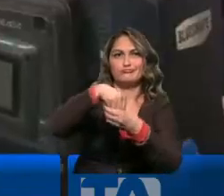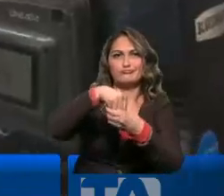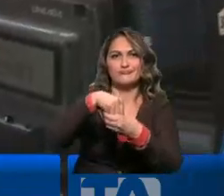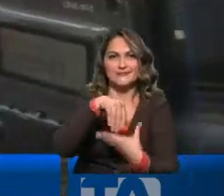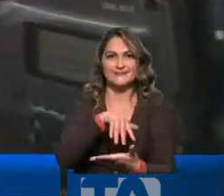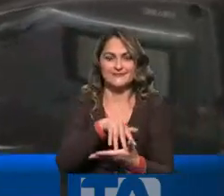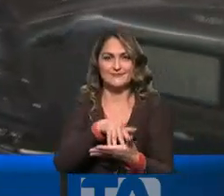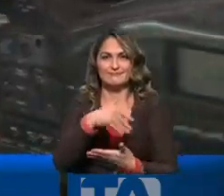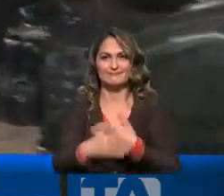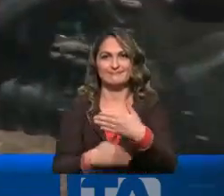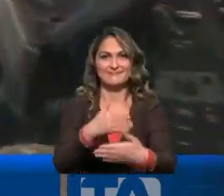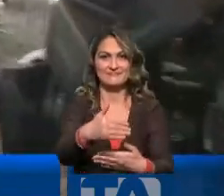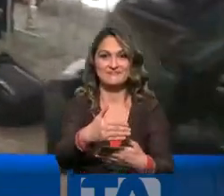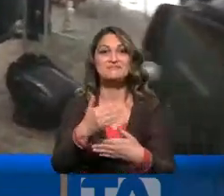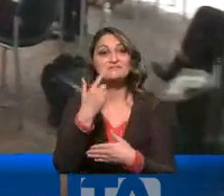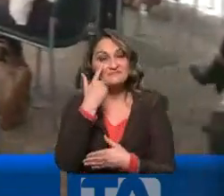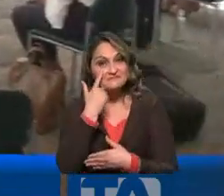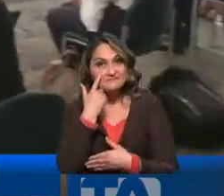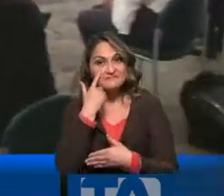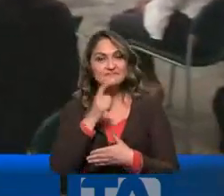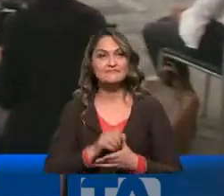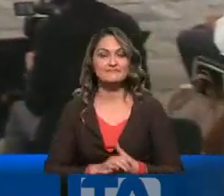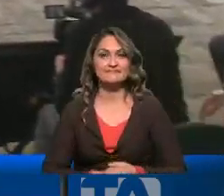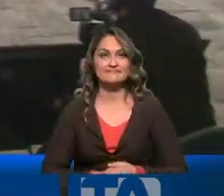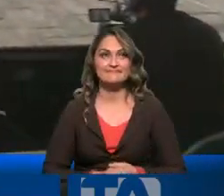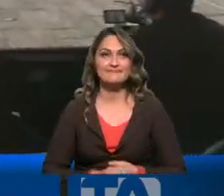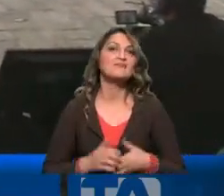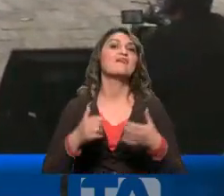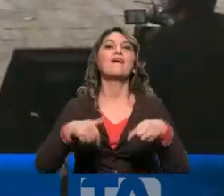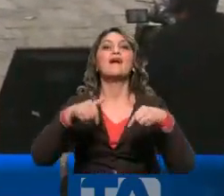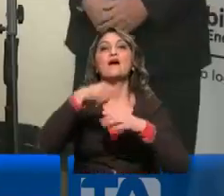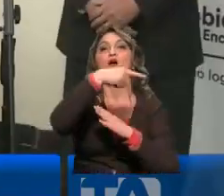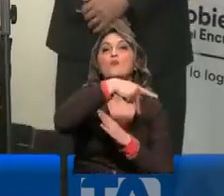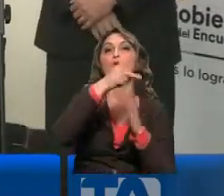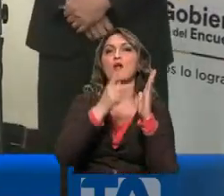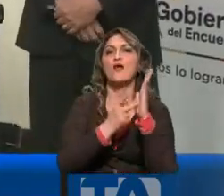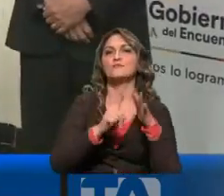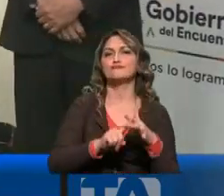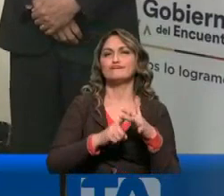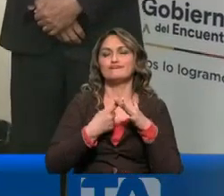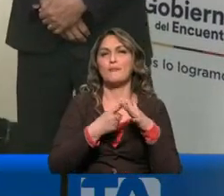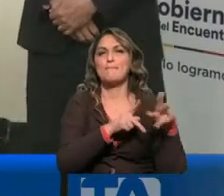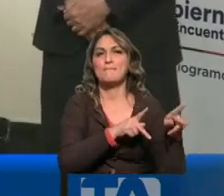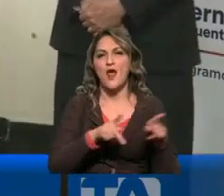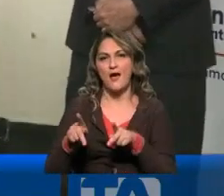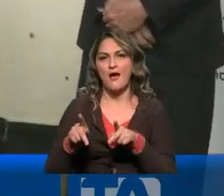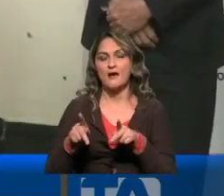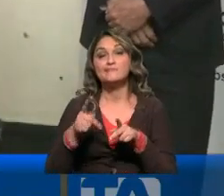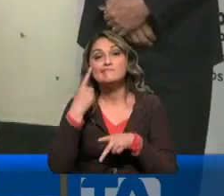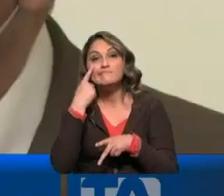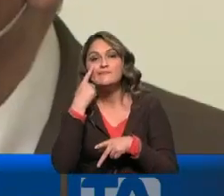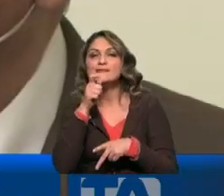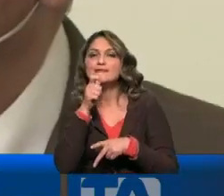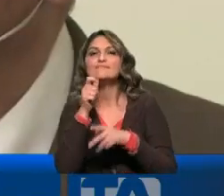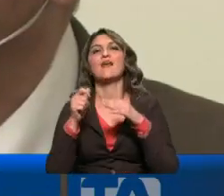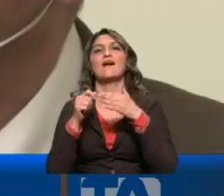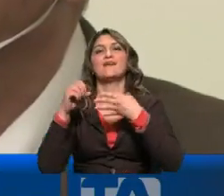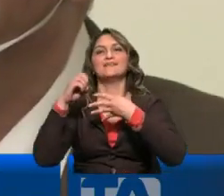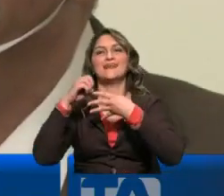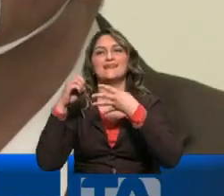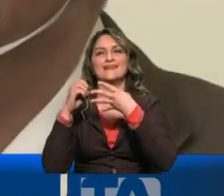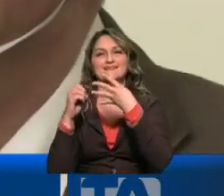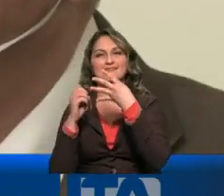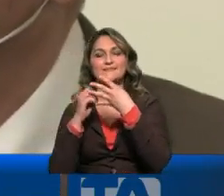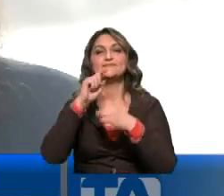del talento humano cualificado de forma temprana esta iniciativa que corresponde a una estrategia conjunta entre la secretaria de educación superior